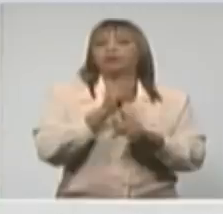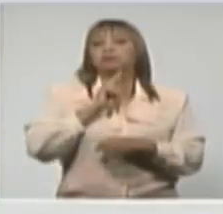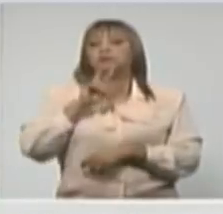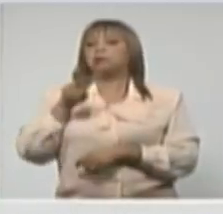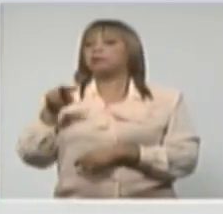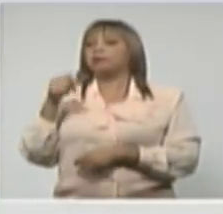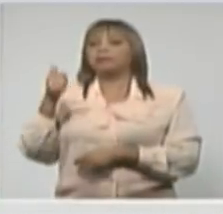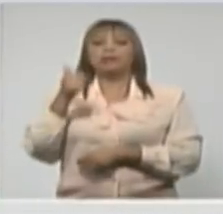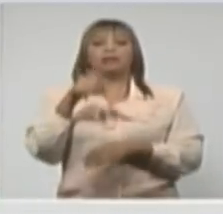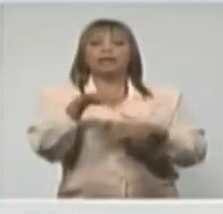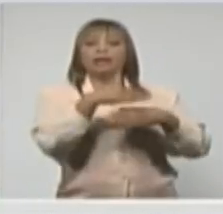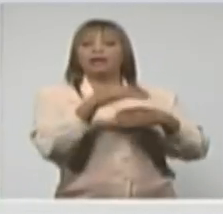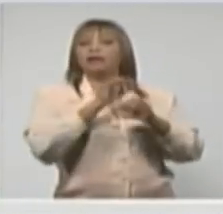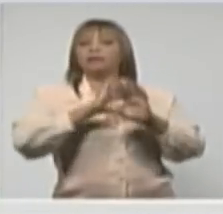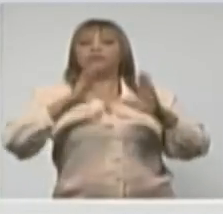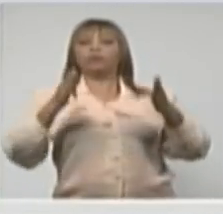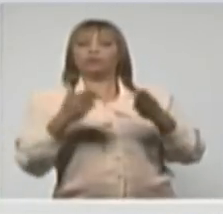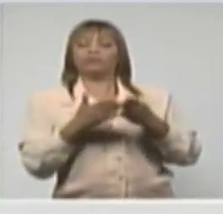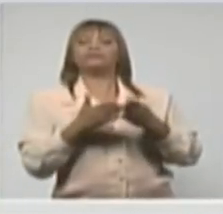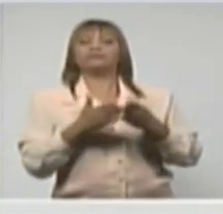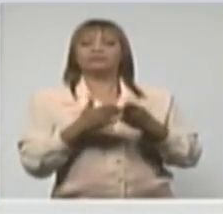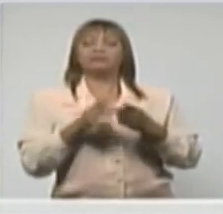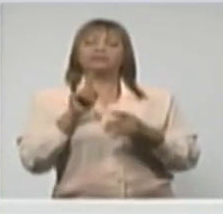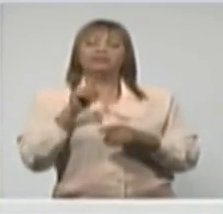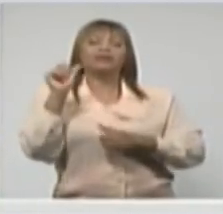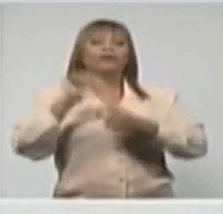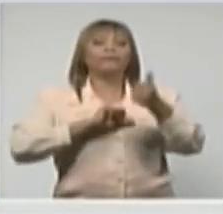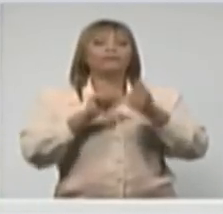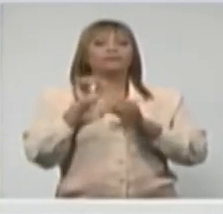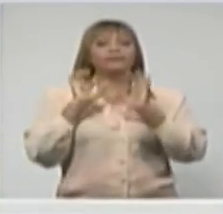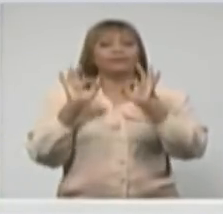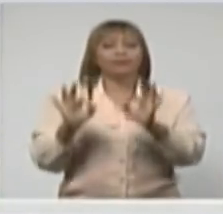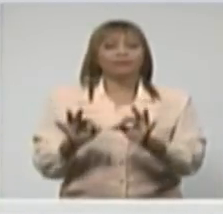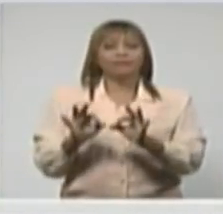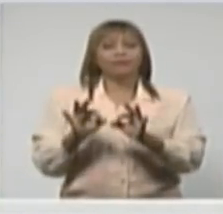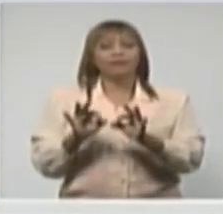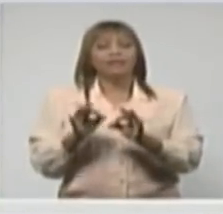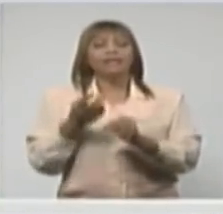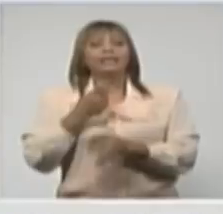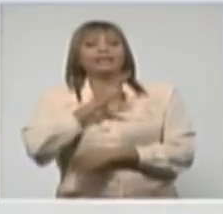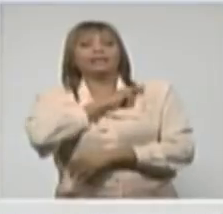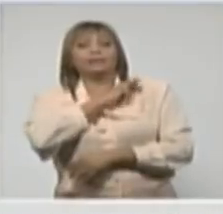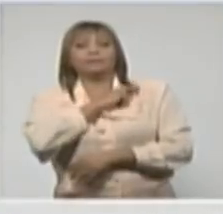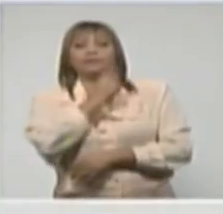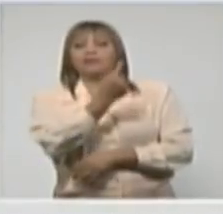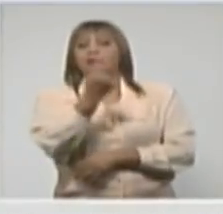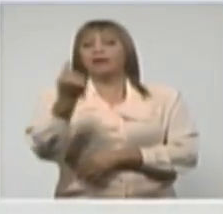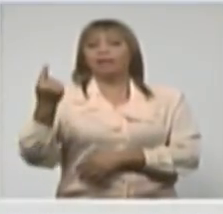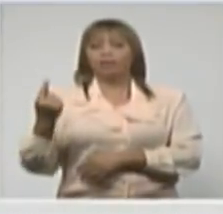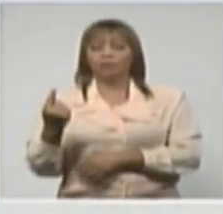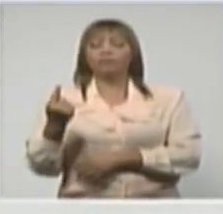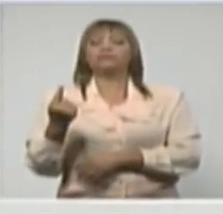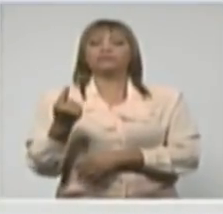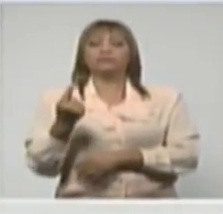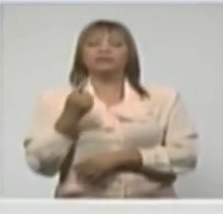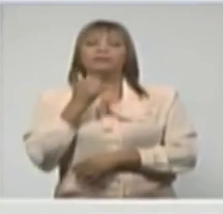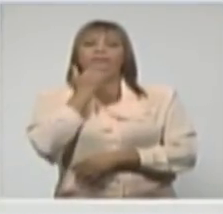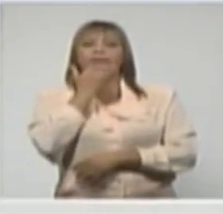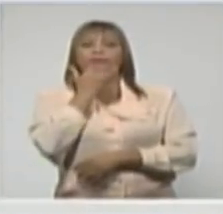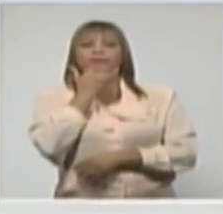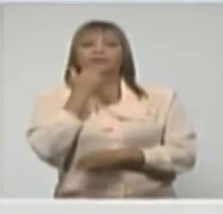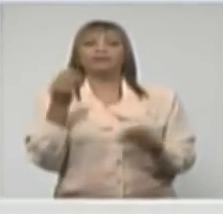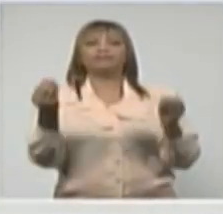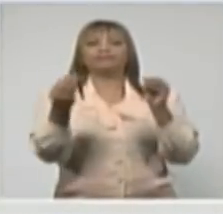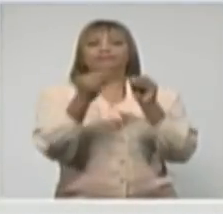tienen que ver mucho con el comportamiento y la autorresponsabilidad para evitar su